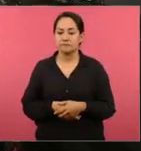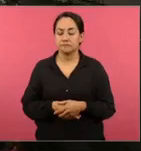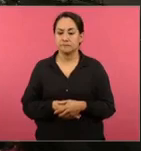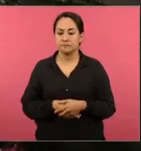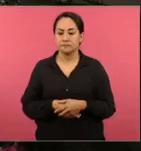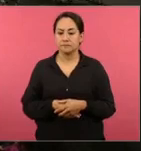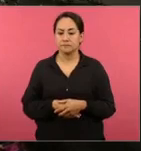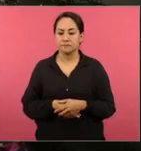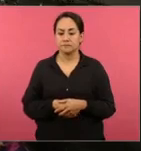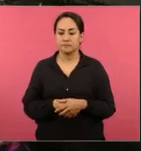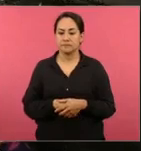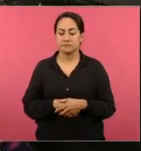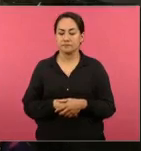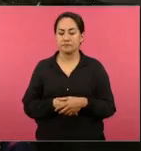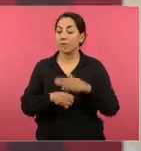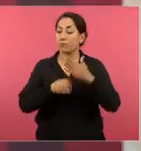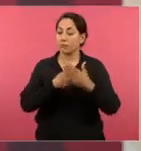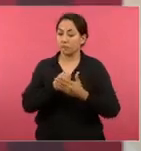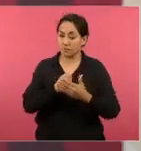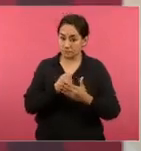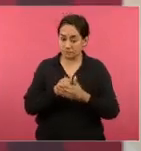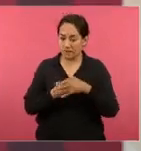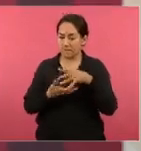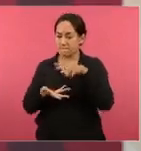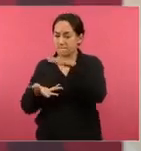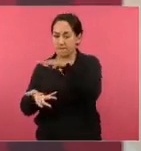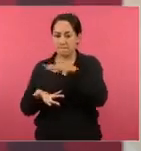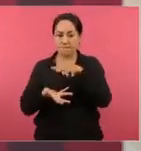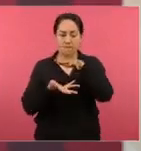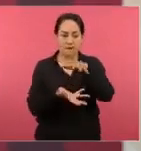Está en proceso de distribución secundarias.